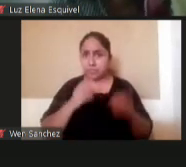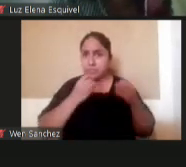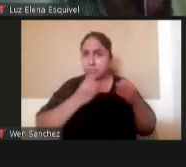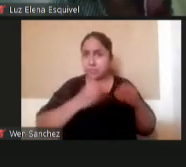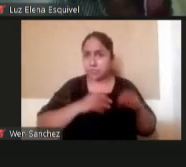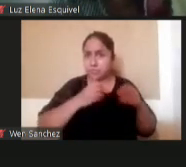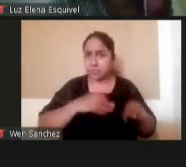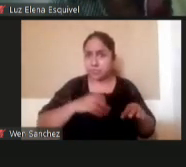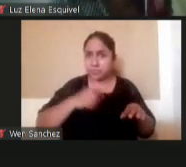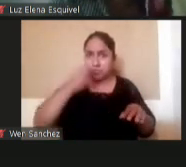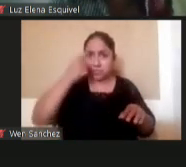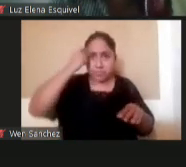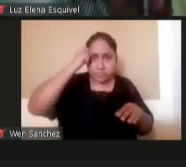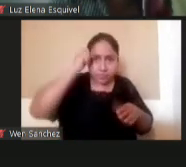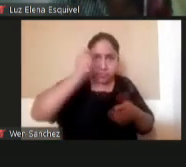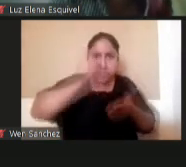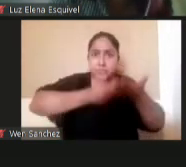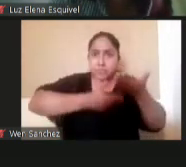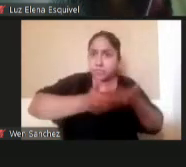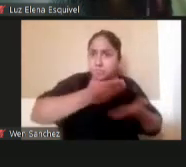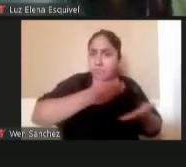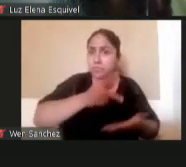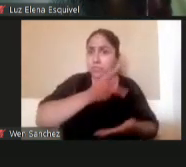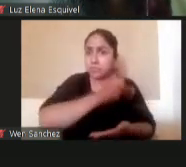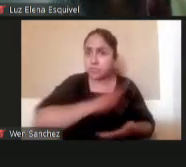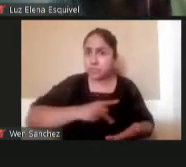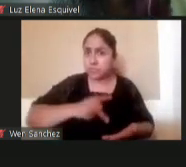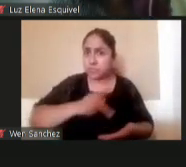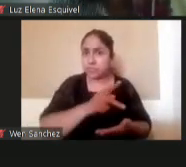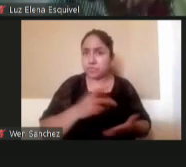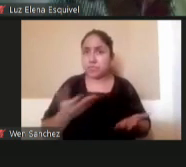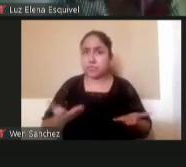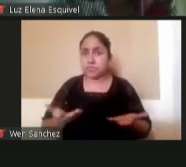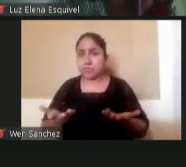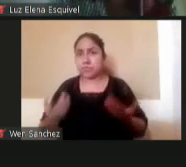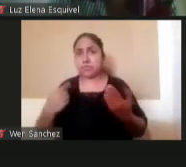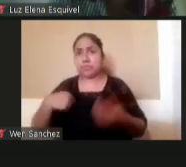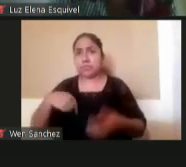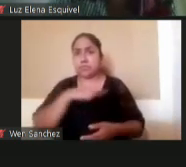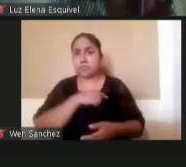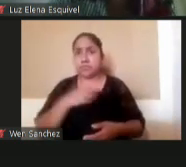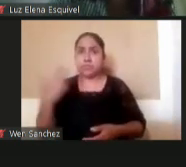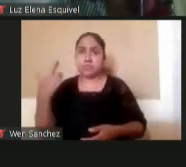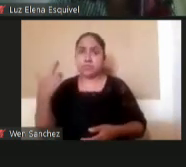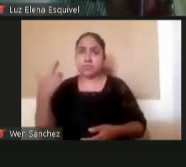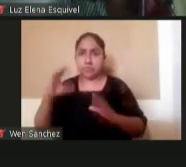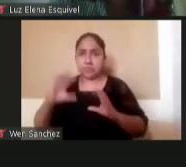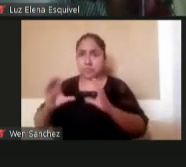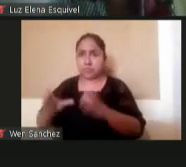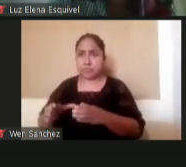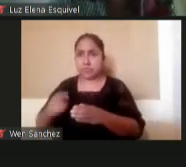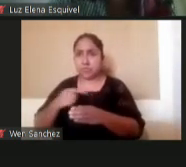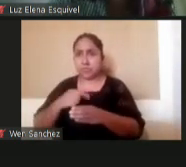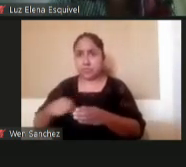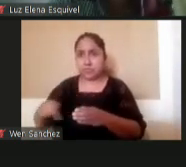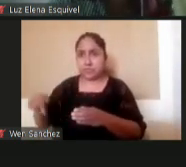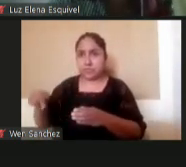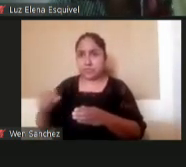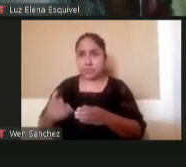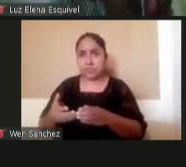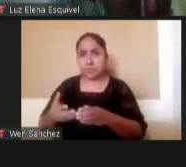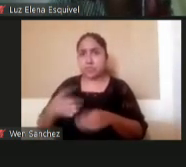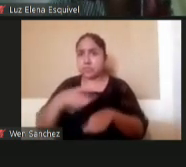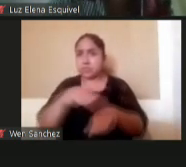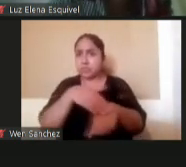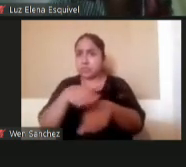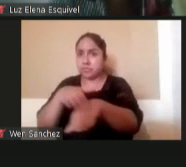una convocatoria amplia a todo el cuerpo de regidores, así como al promovente del proyecto de acuerdo. De igual forma, se invitó a los